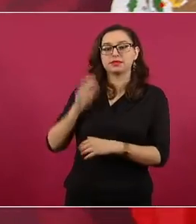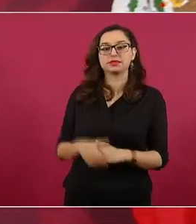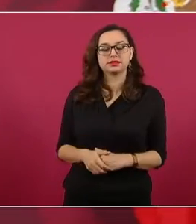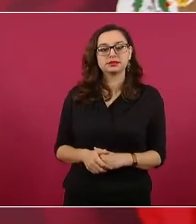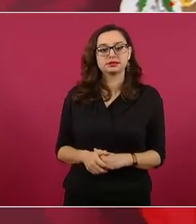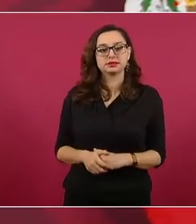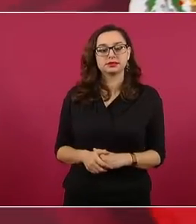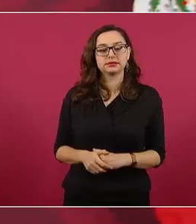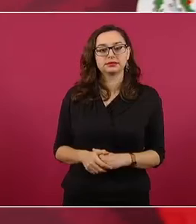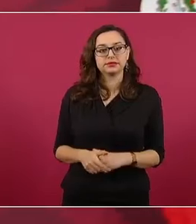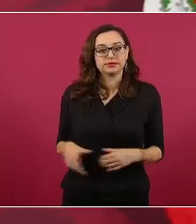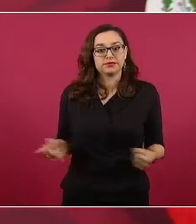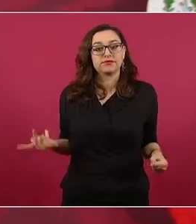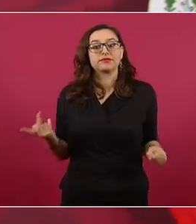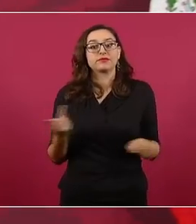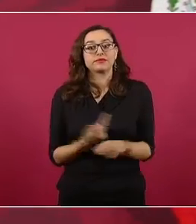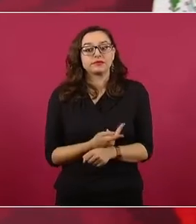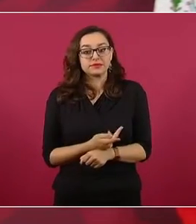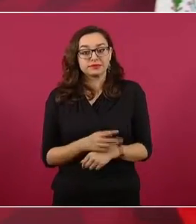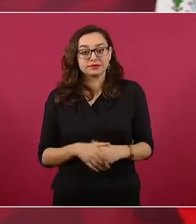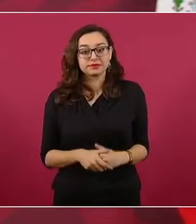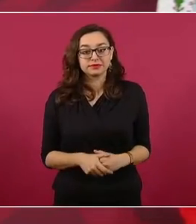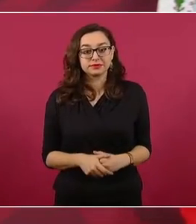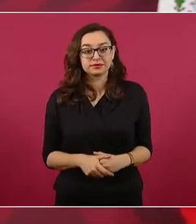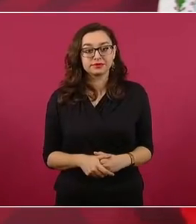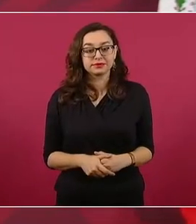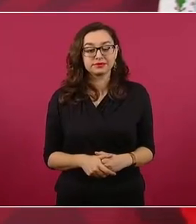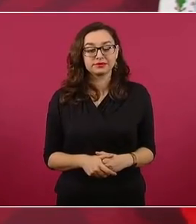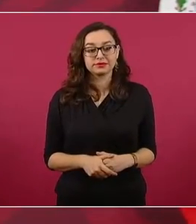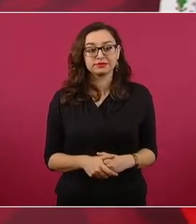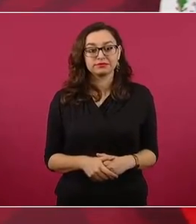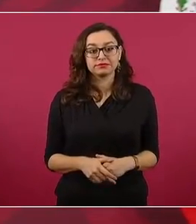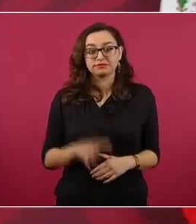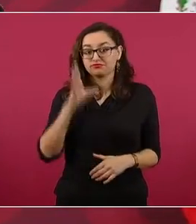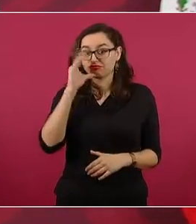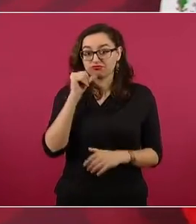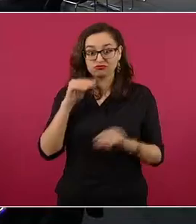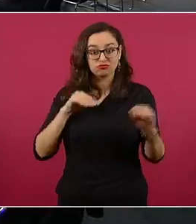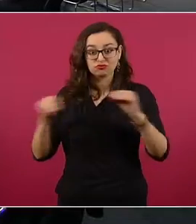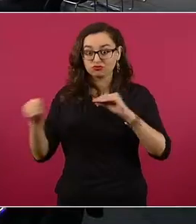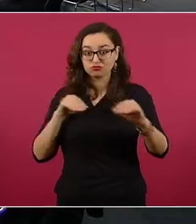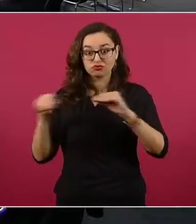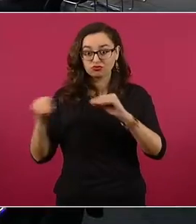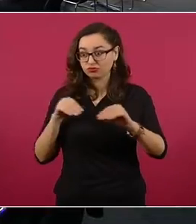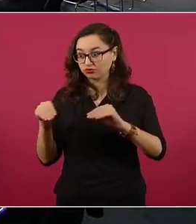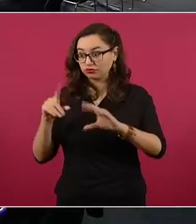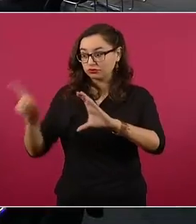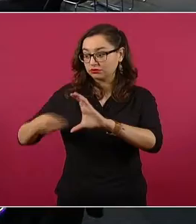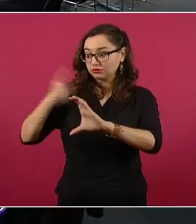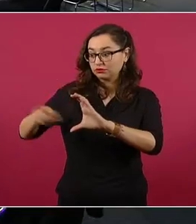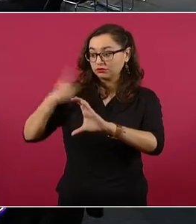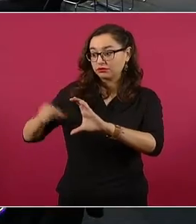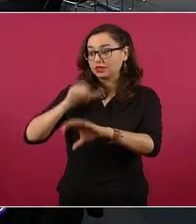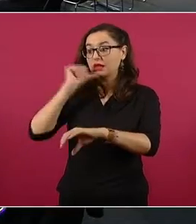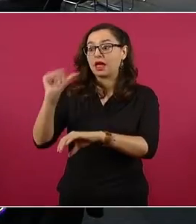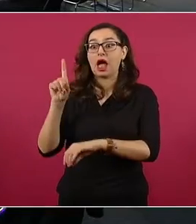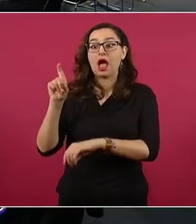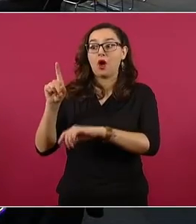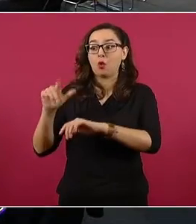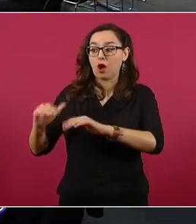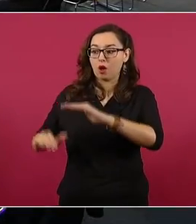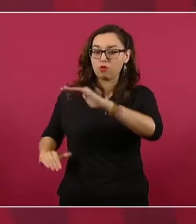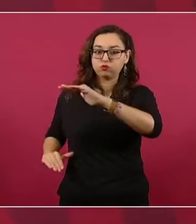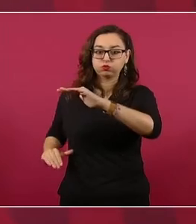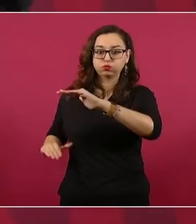y ¿qué significaba esto? De que los vasos estaban llenos